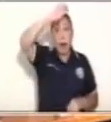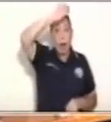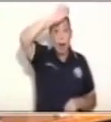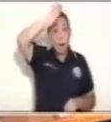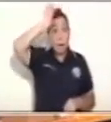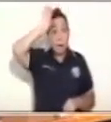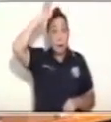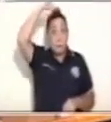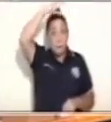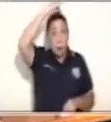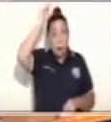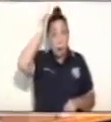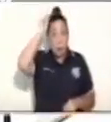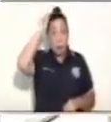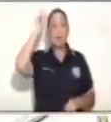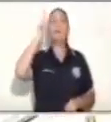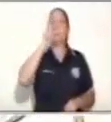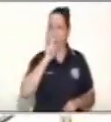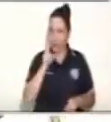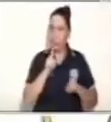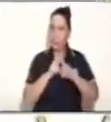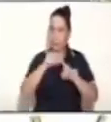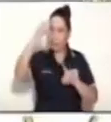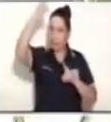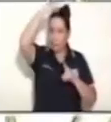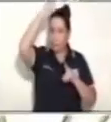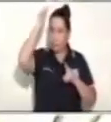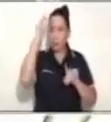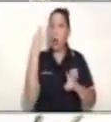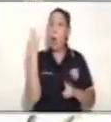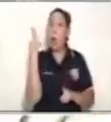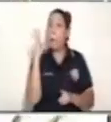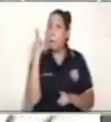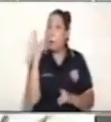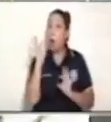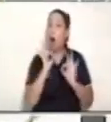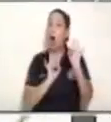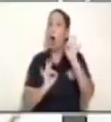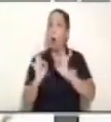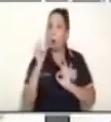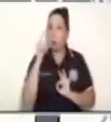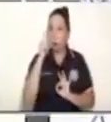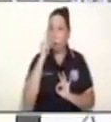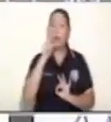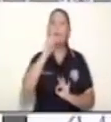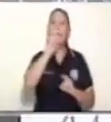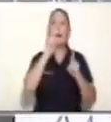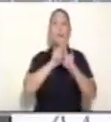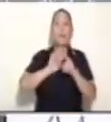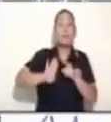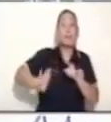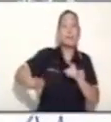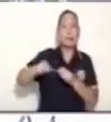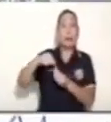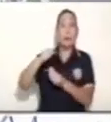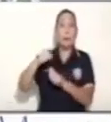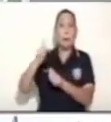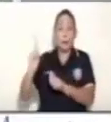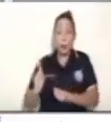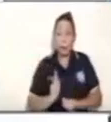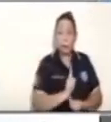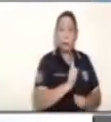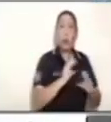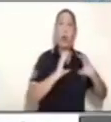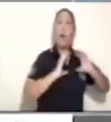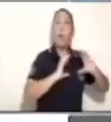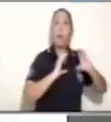las enfermeras, mujeres que dejan de lado a su familia, a sus hijos, a su esposo,